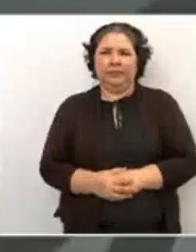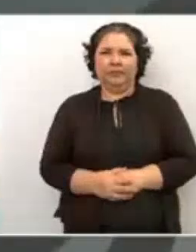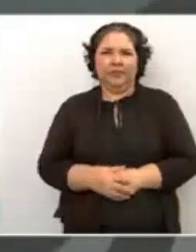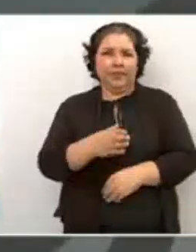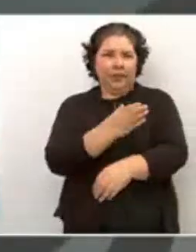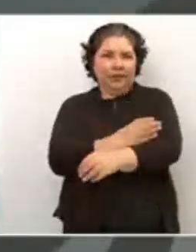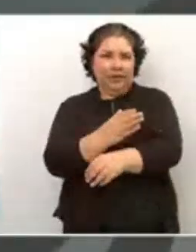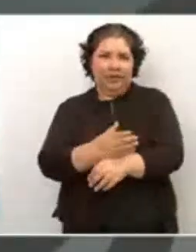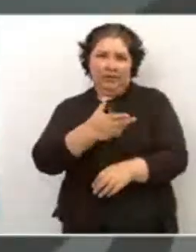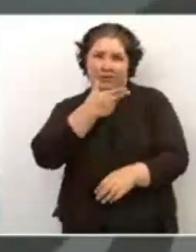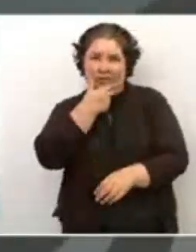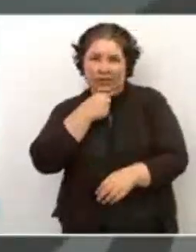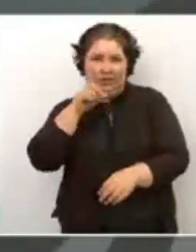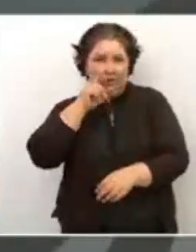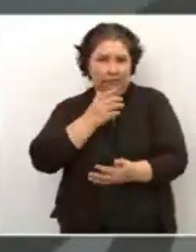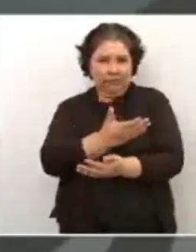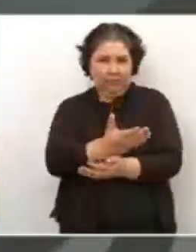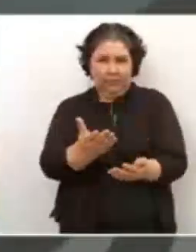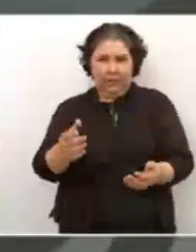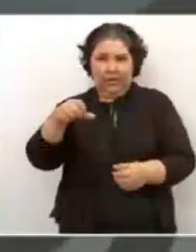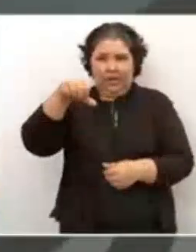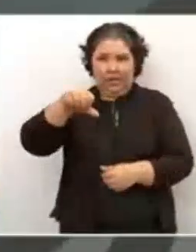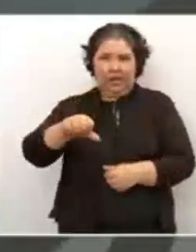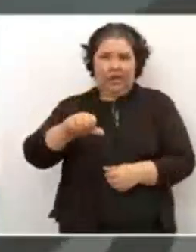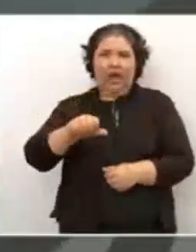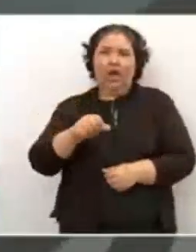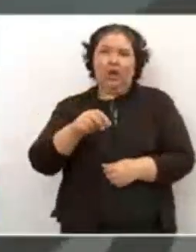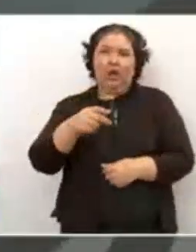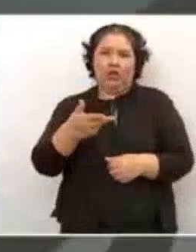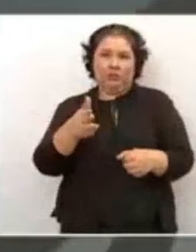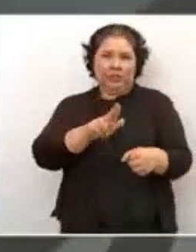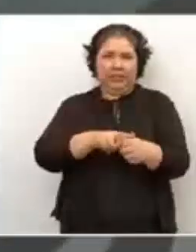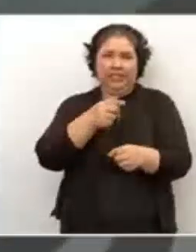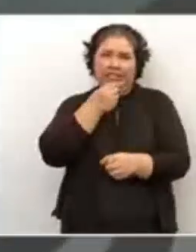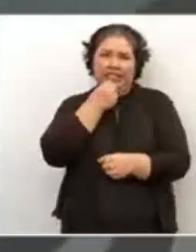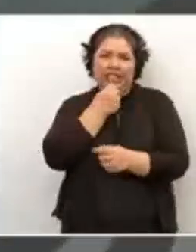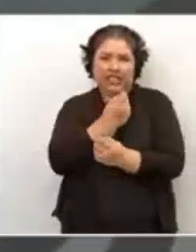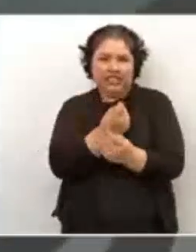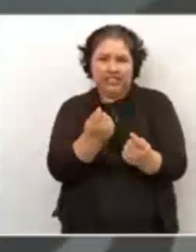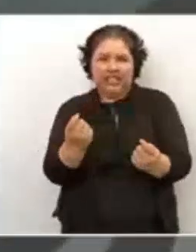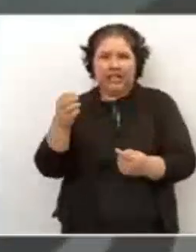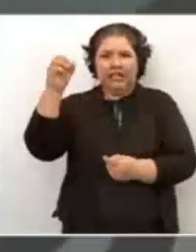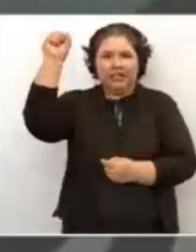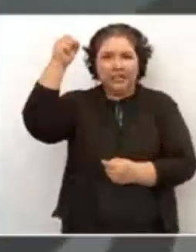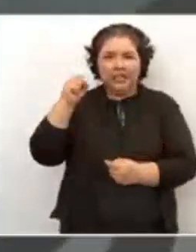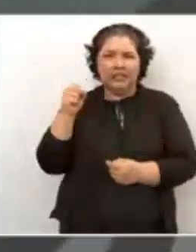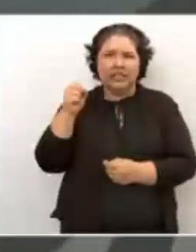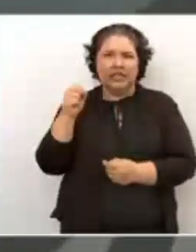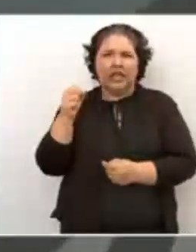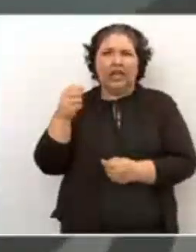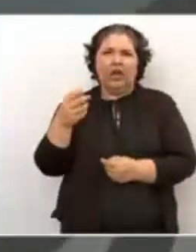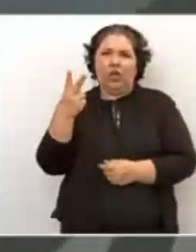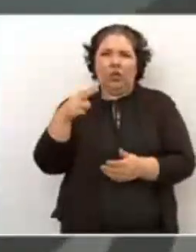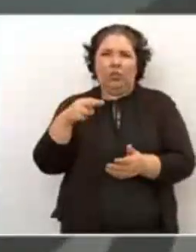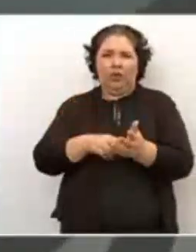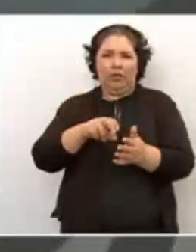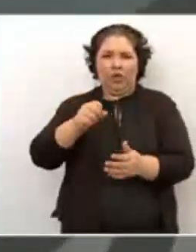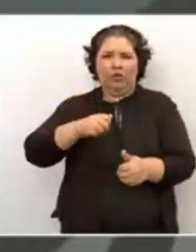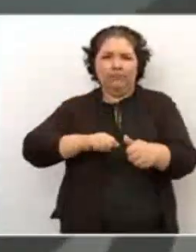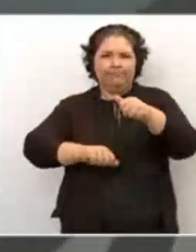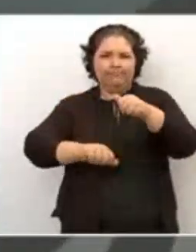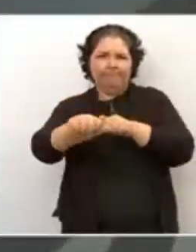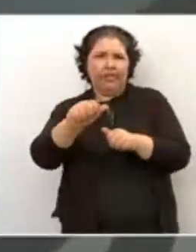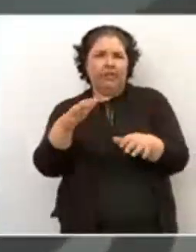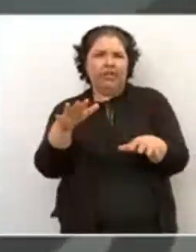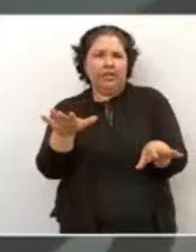Compañeras y compañeros, nos encontramos en el Hospital Pediátrico de Sinaloa, una obra que fue sustituida en 2021 y que hoy representa